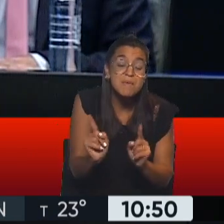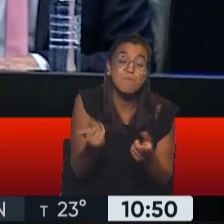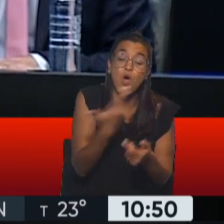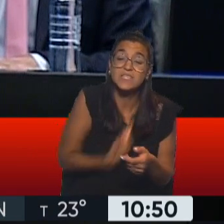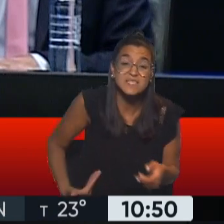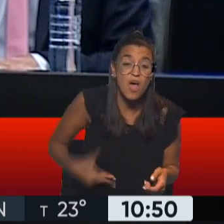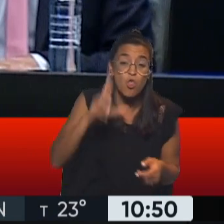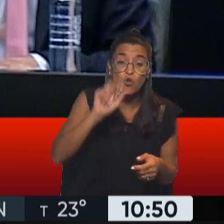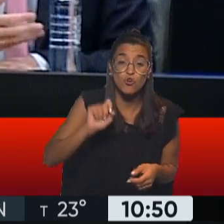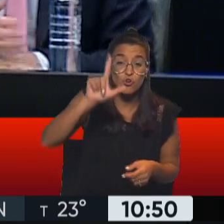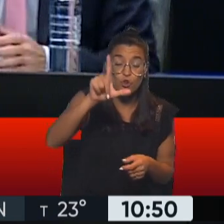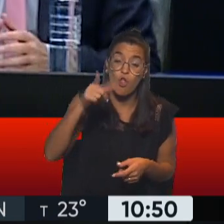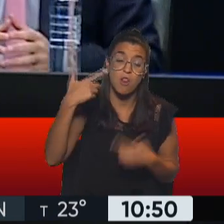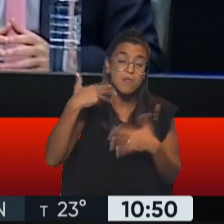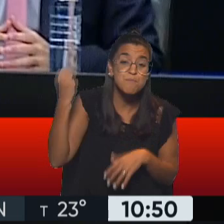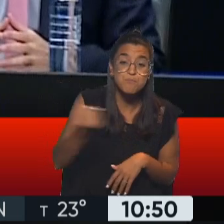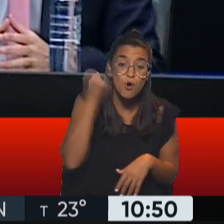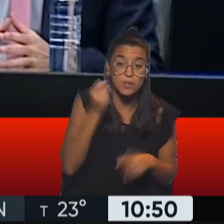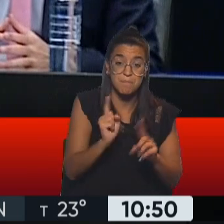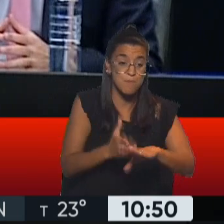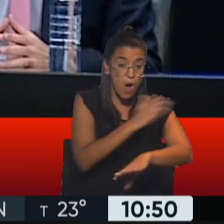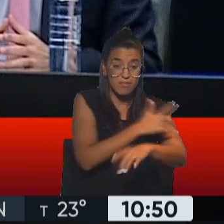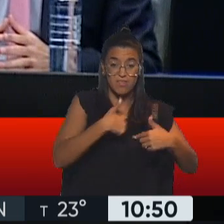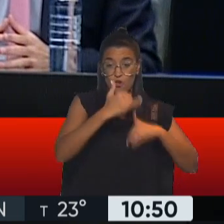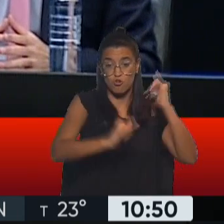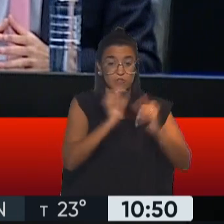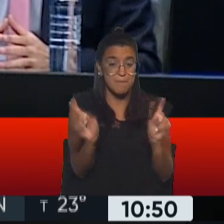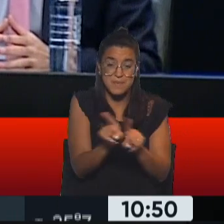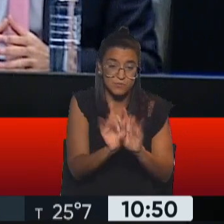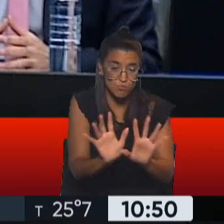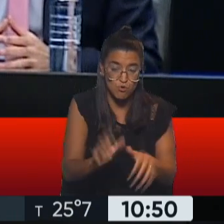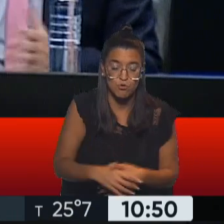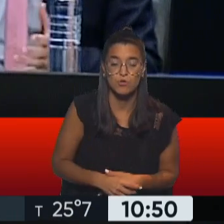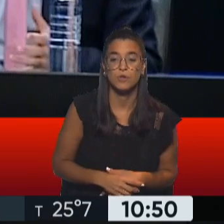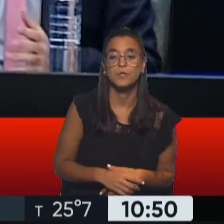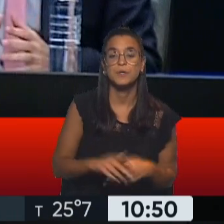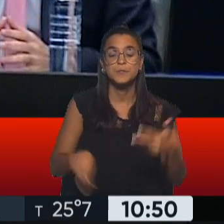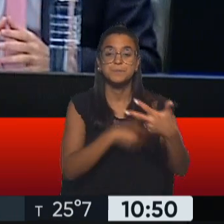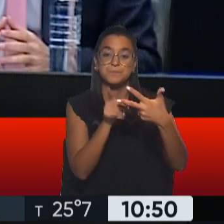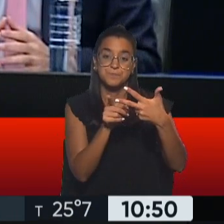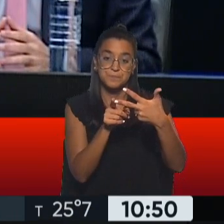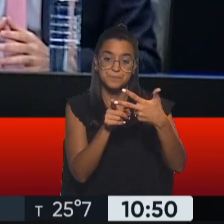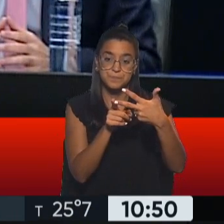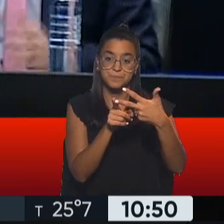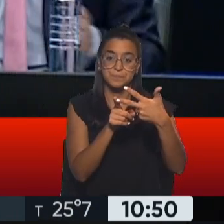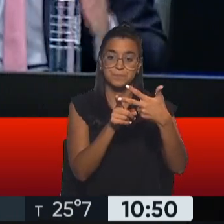rol contracíclico que describía anteriormente. Y en tercer lugar,